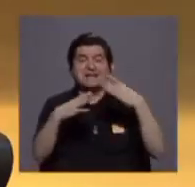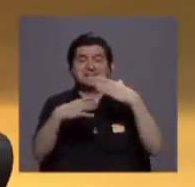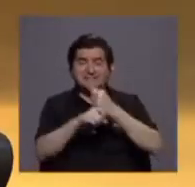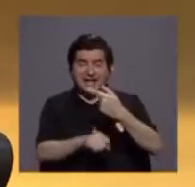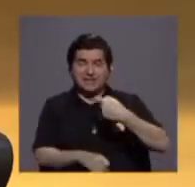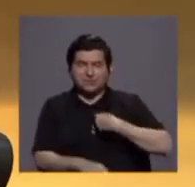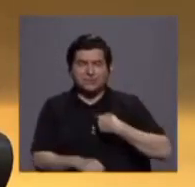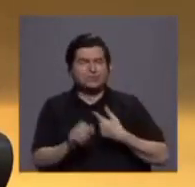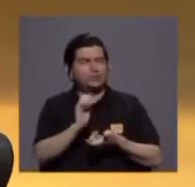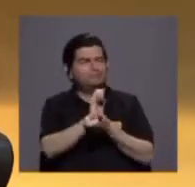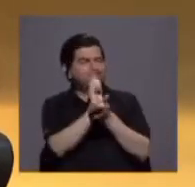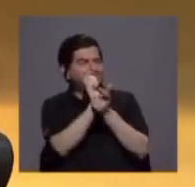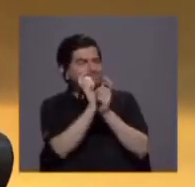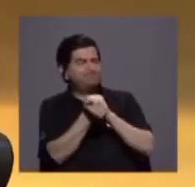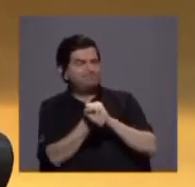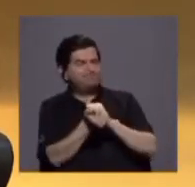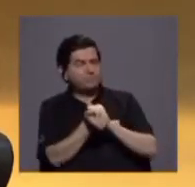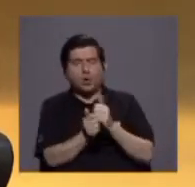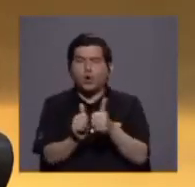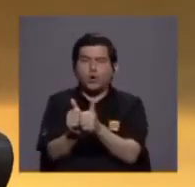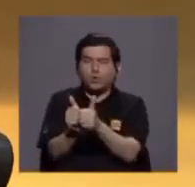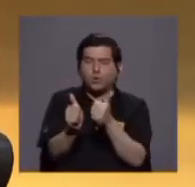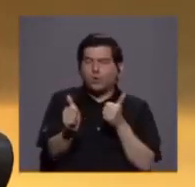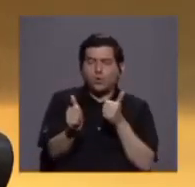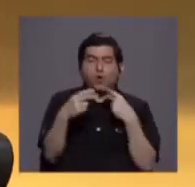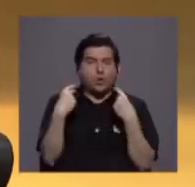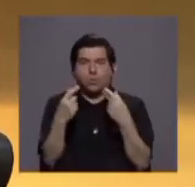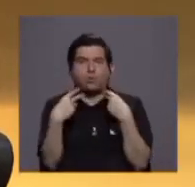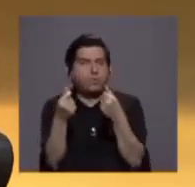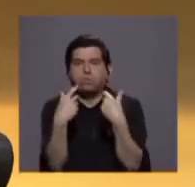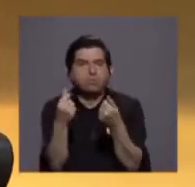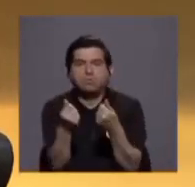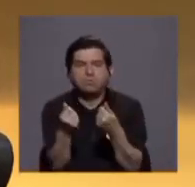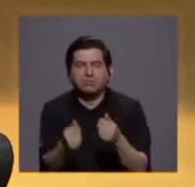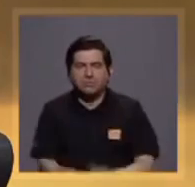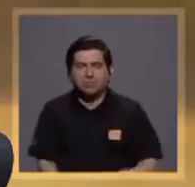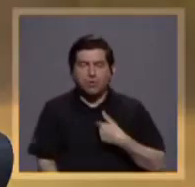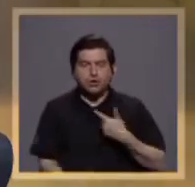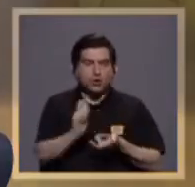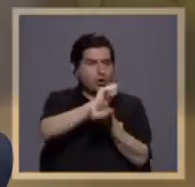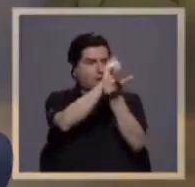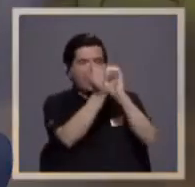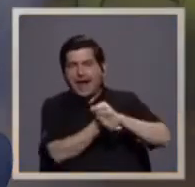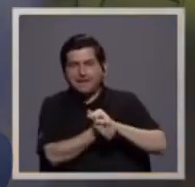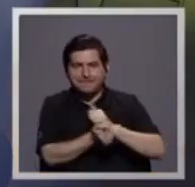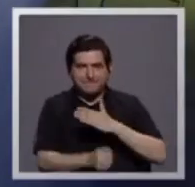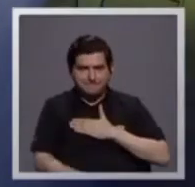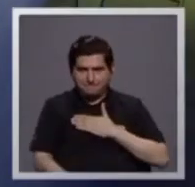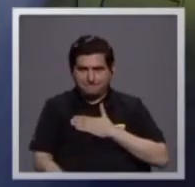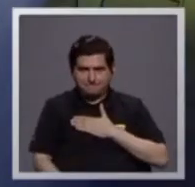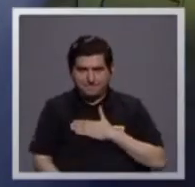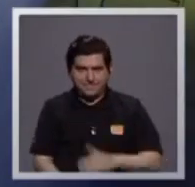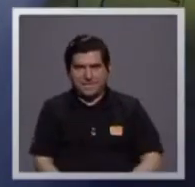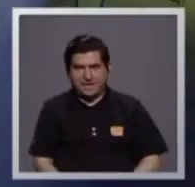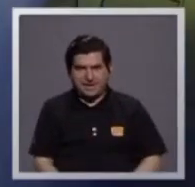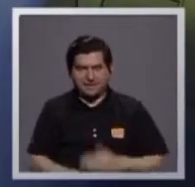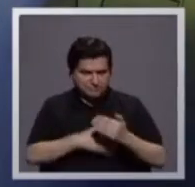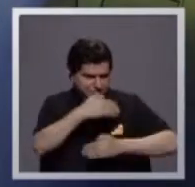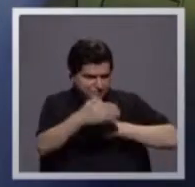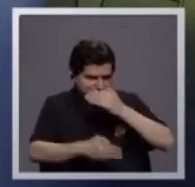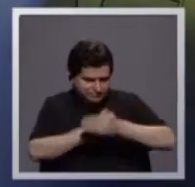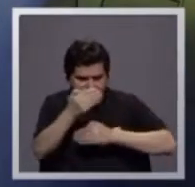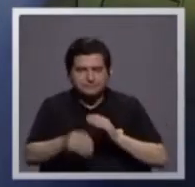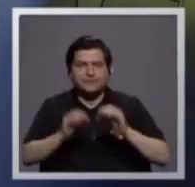yo replanteara o ralentizara o acelerara o hiciera virajes en mi travesía